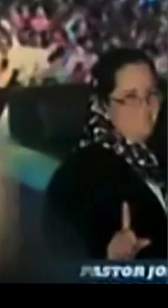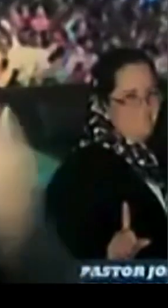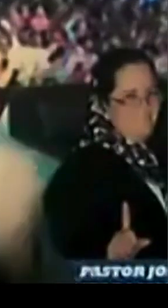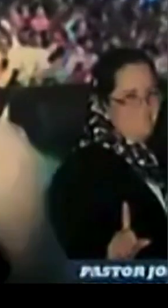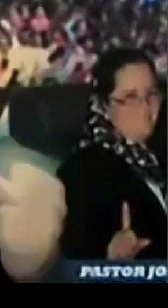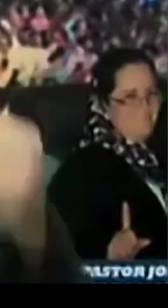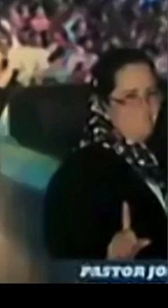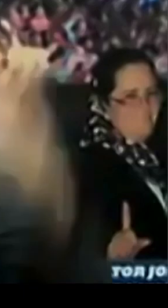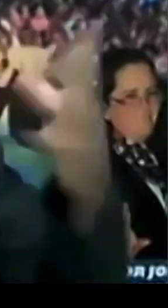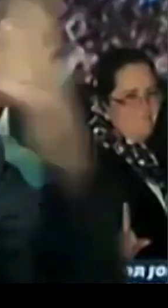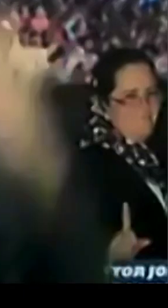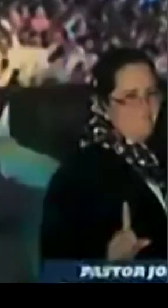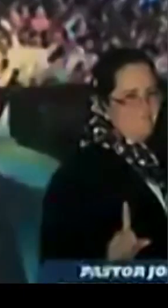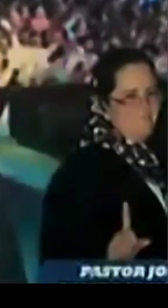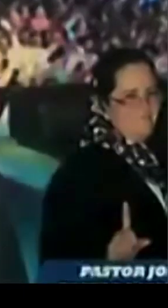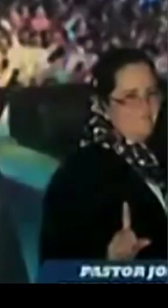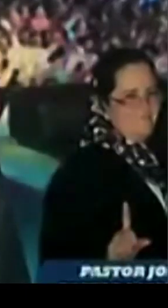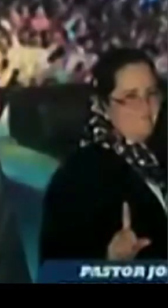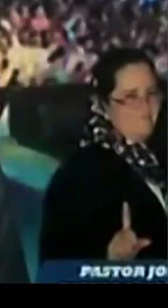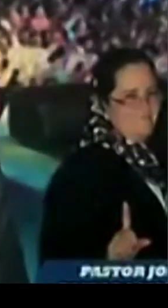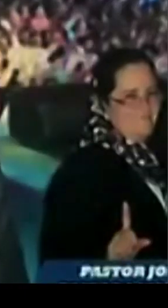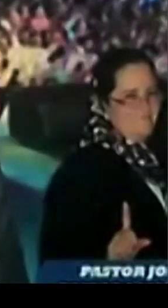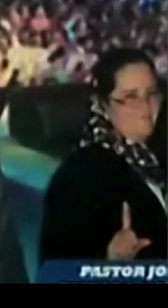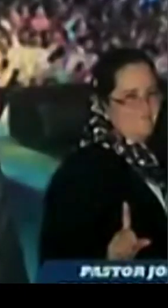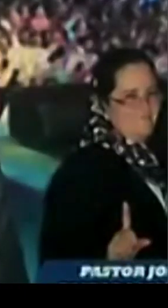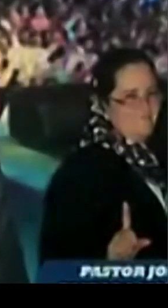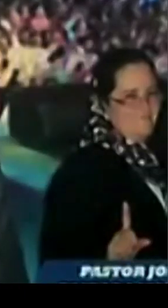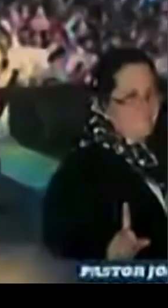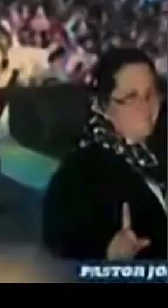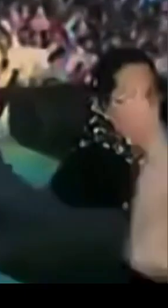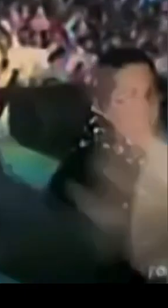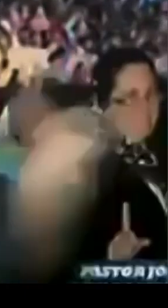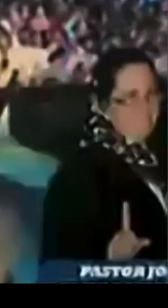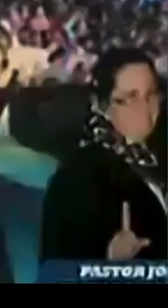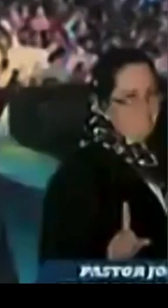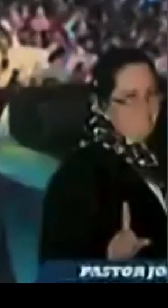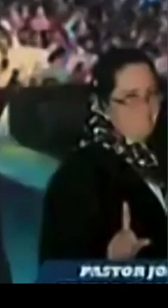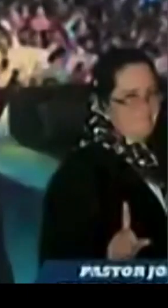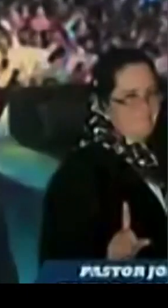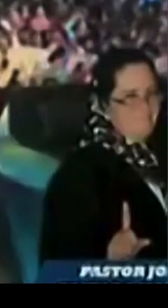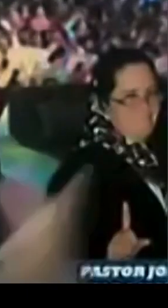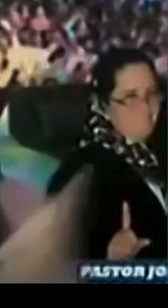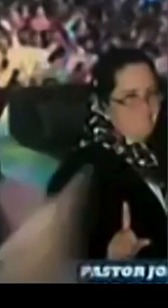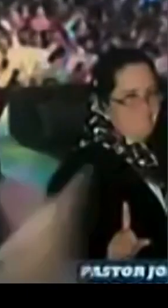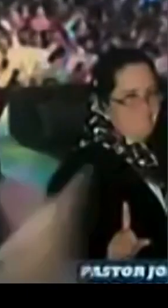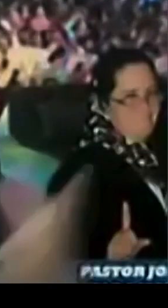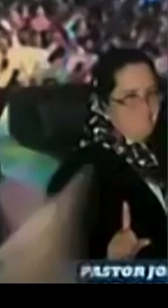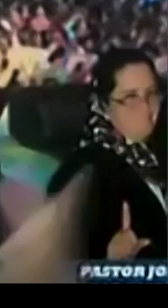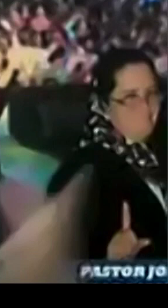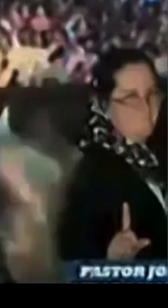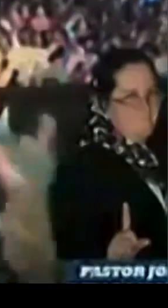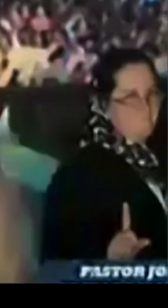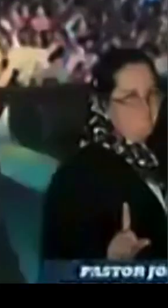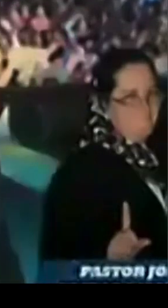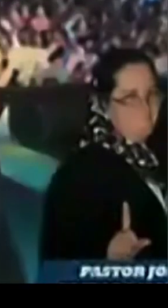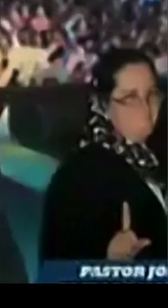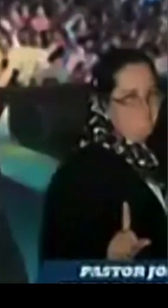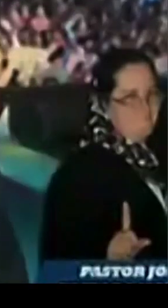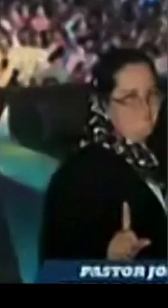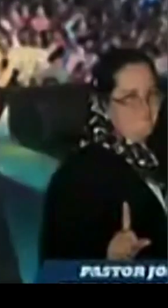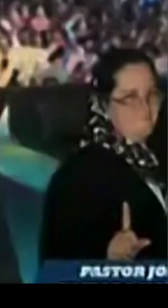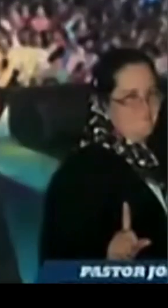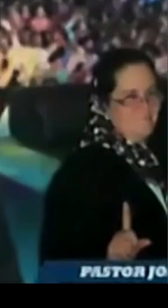que era ganar almas arrebatarle las almas al la gente salía a escuchar a Felipe la gente salía a oír lo que estaba